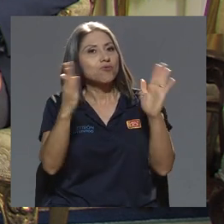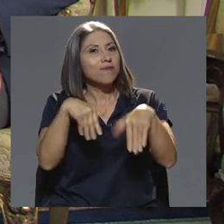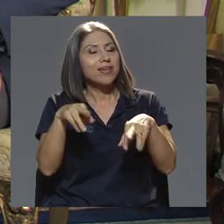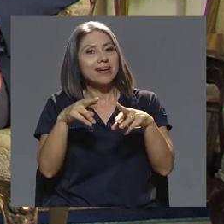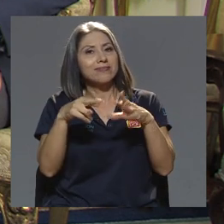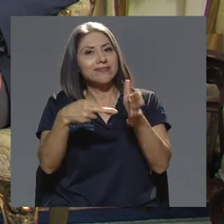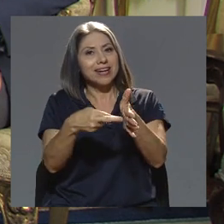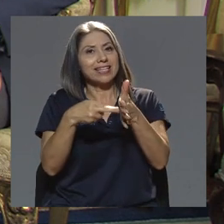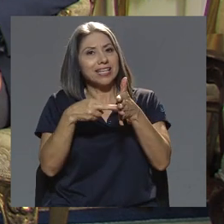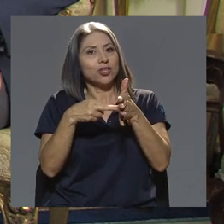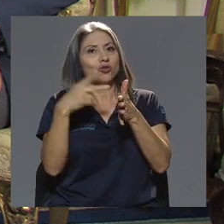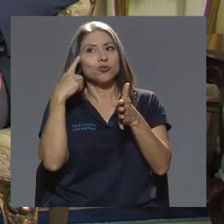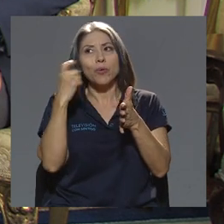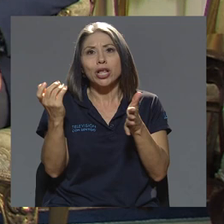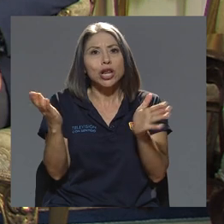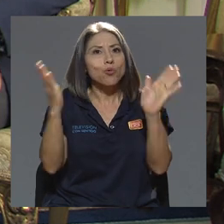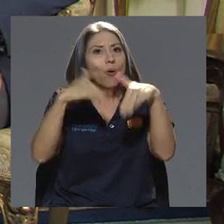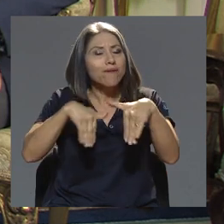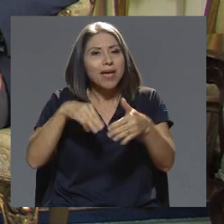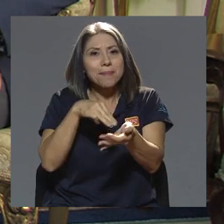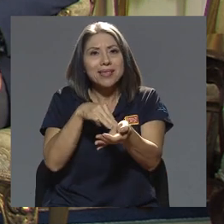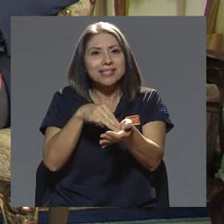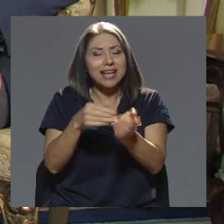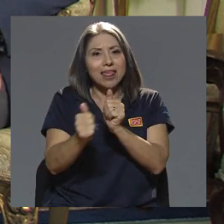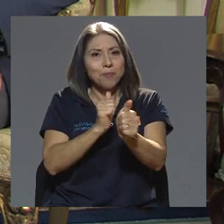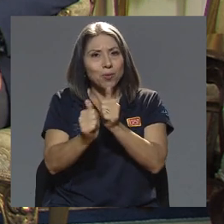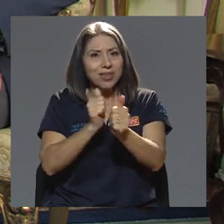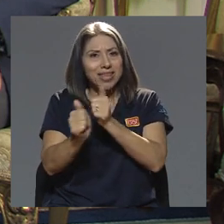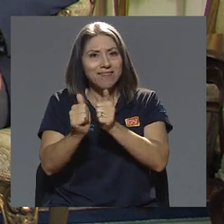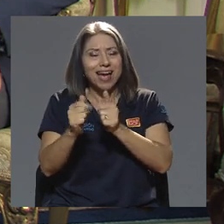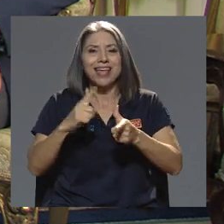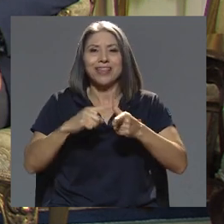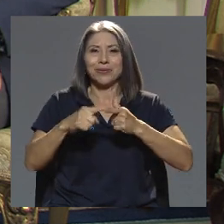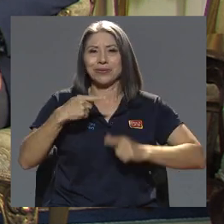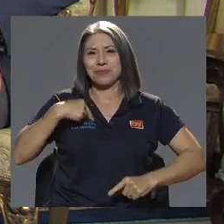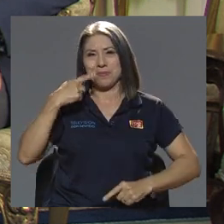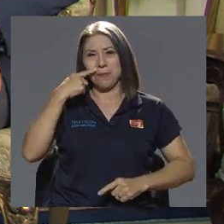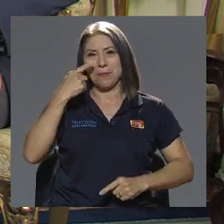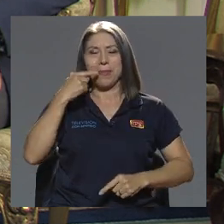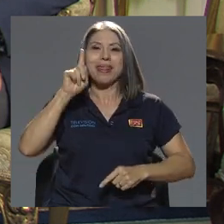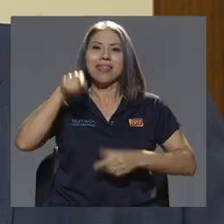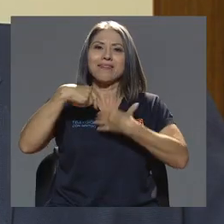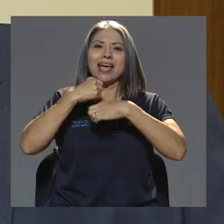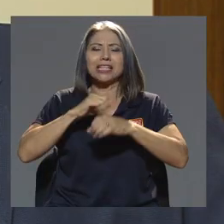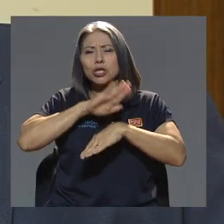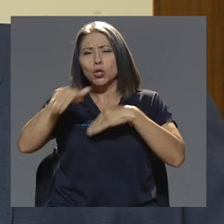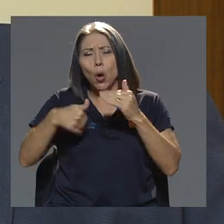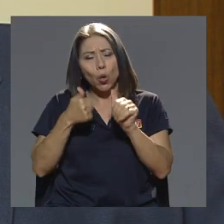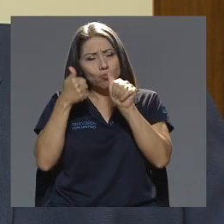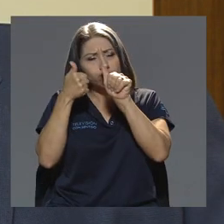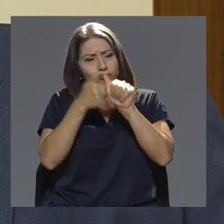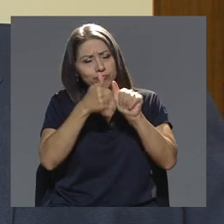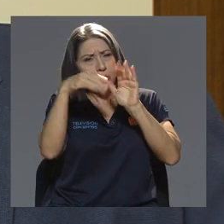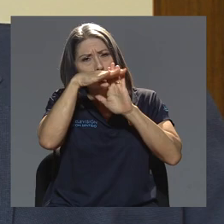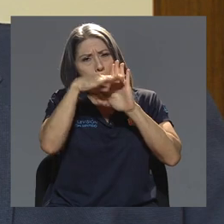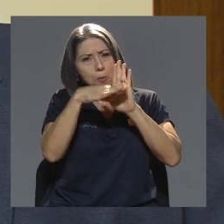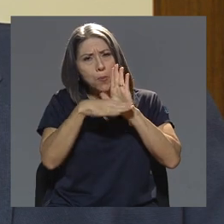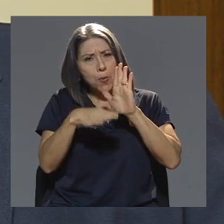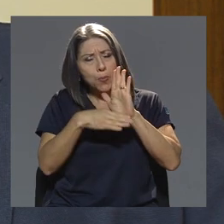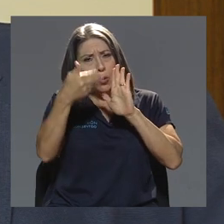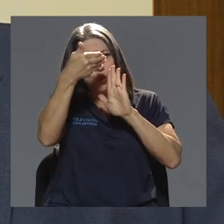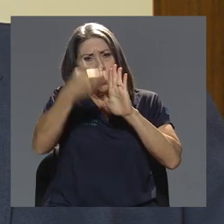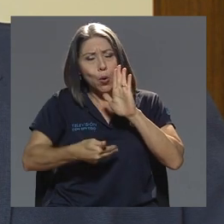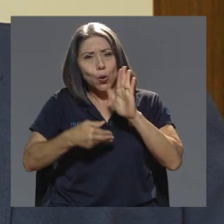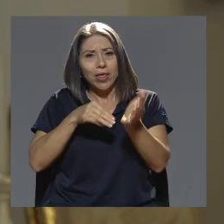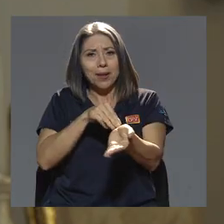había medicina deportiva. Entonces a mi padre le toca desarrollar todo el protocolo de la medicina deportiva, crear la